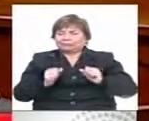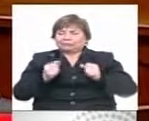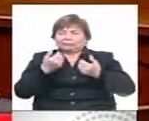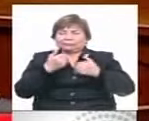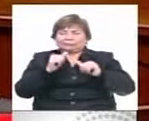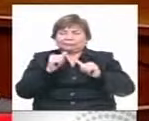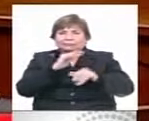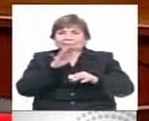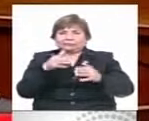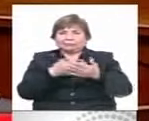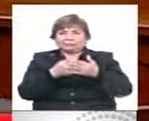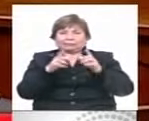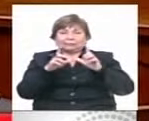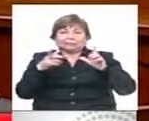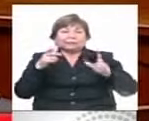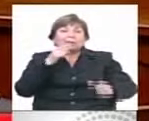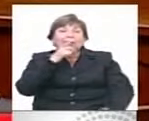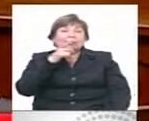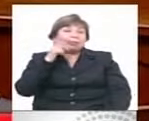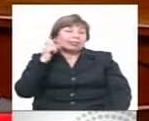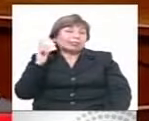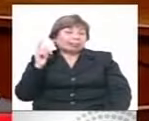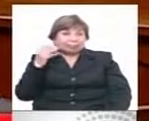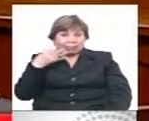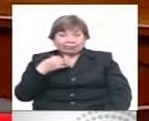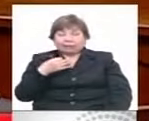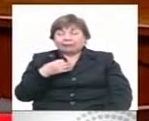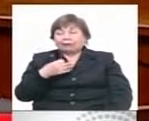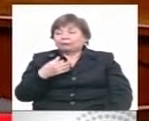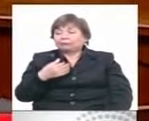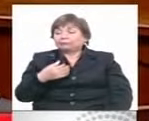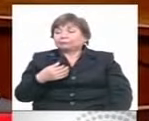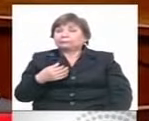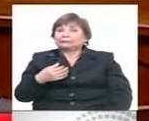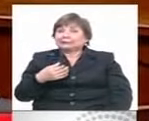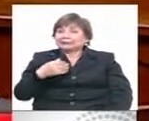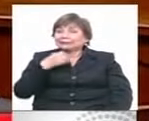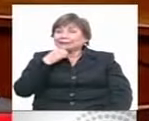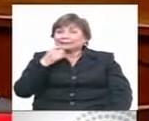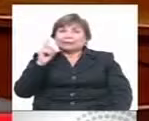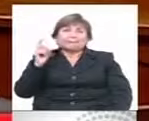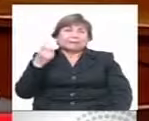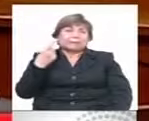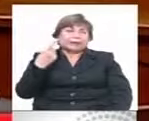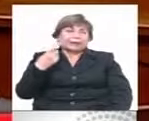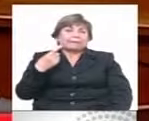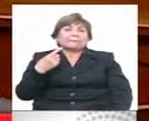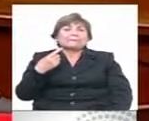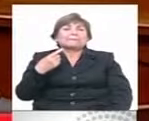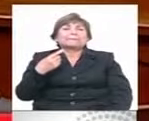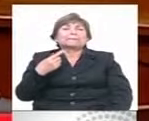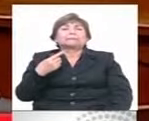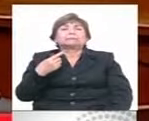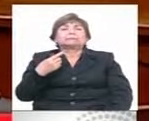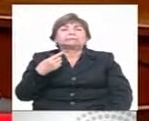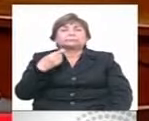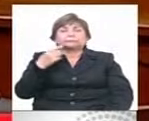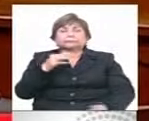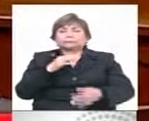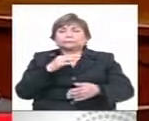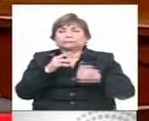en lenguas originarias. Asimismo, en diciembre lanzaremos la primera versión de la Plataforma Nacional